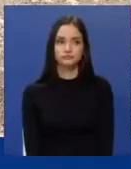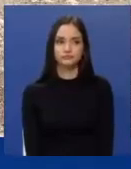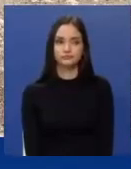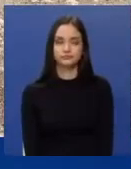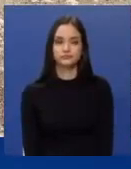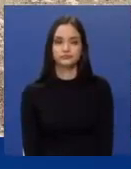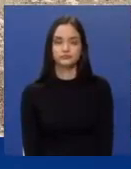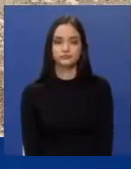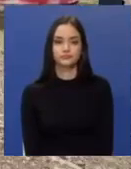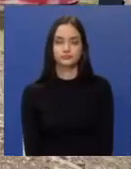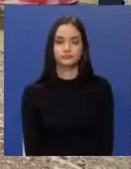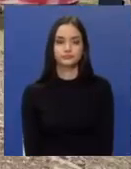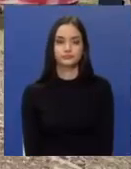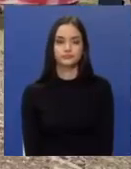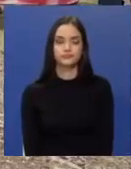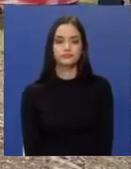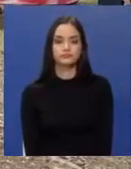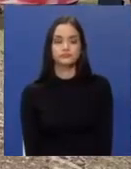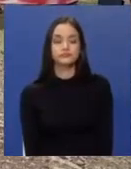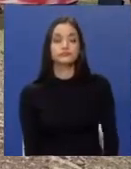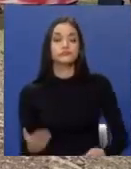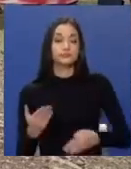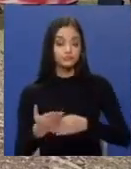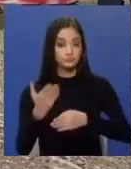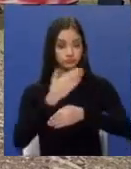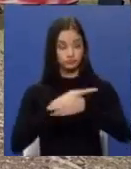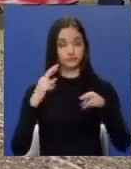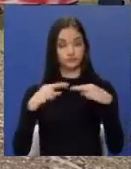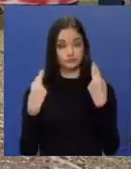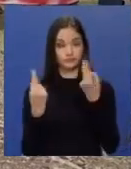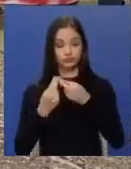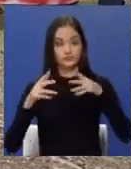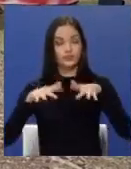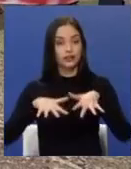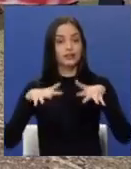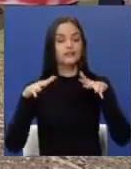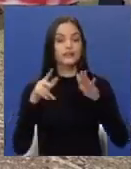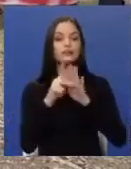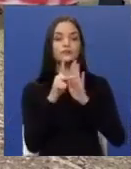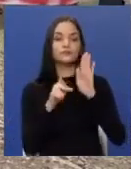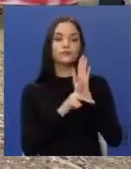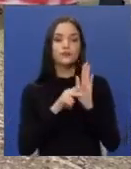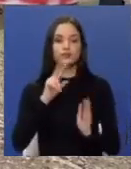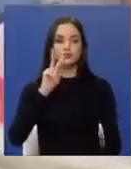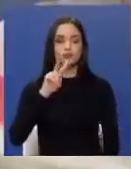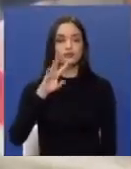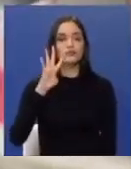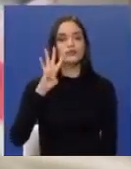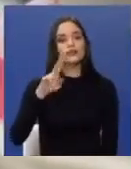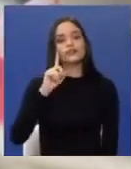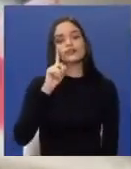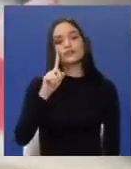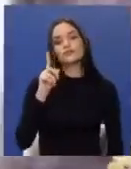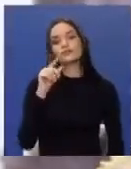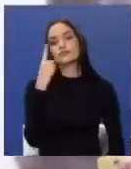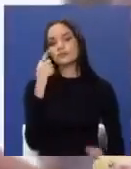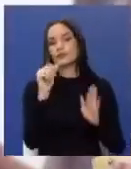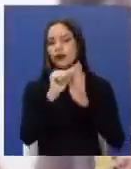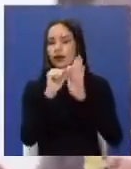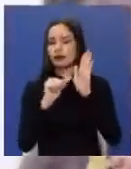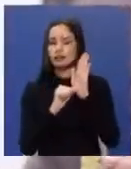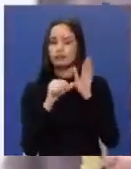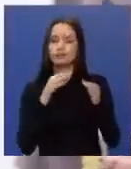que se aprobara en tercer debate en la Asamblea Nacional el proyecto de ley 241, en donde uno de sus artículos señala